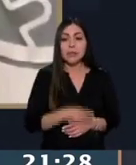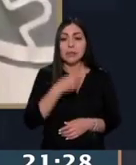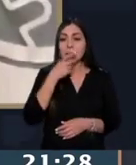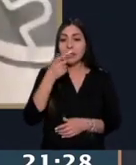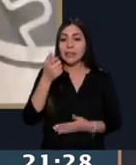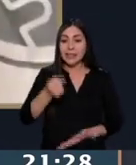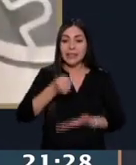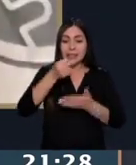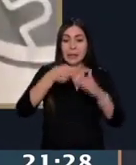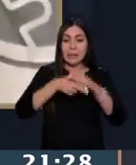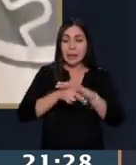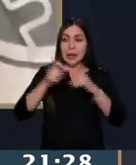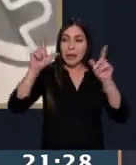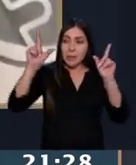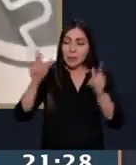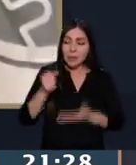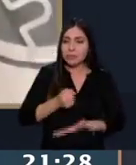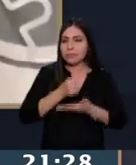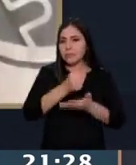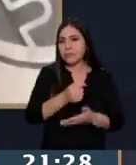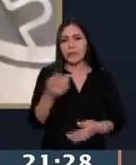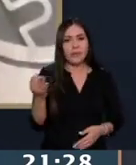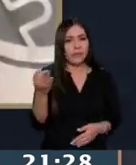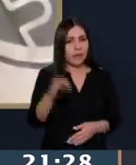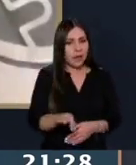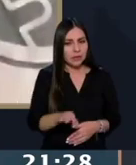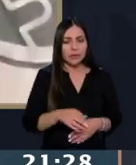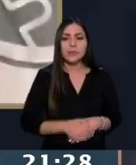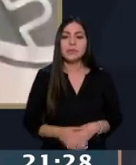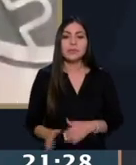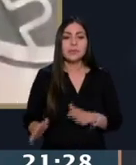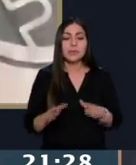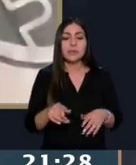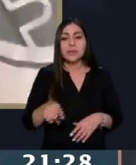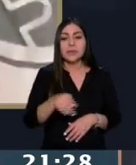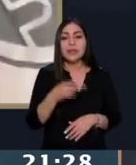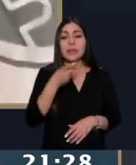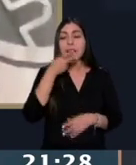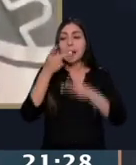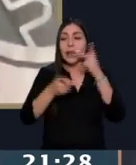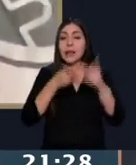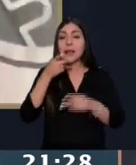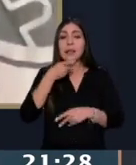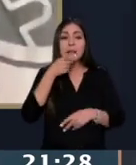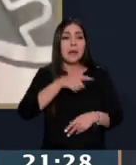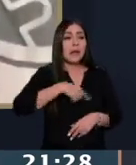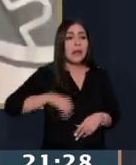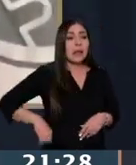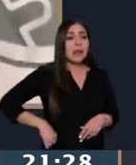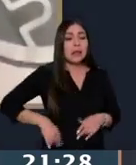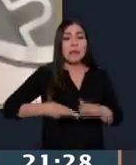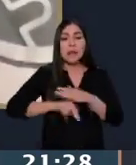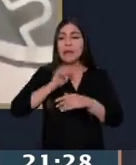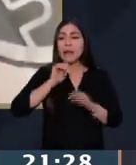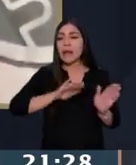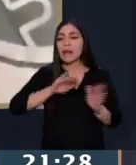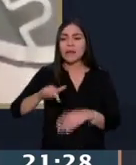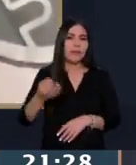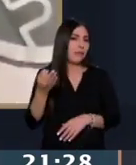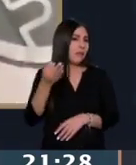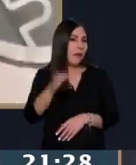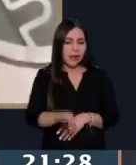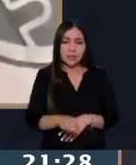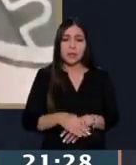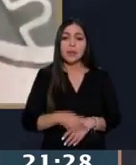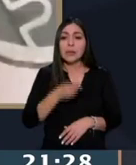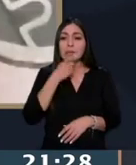presupuesto del metro de la Ciudad de México. Es falso que no nos interese el metro. Es falso que la austeridad